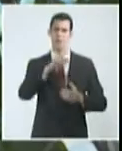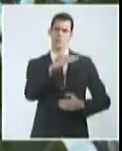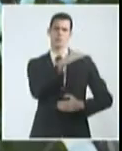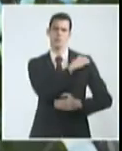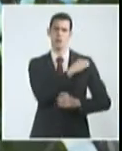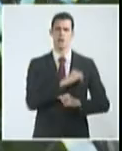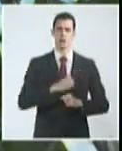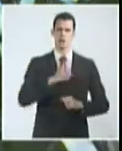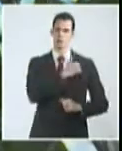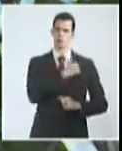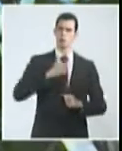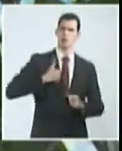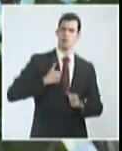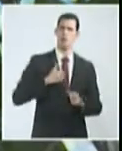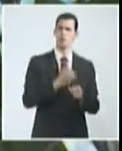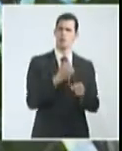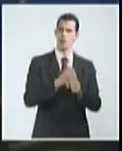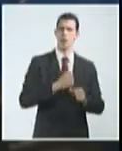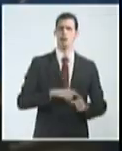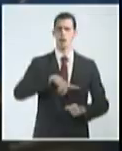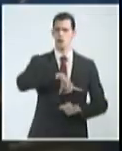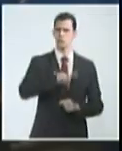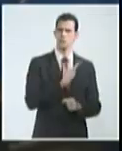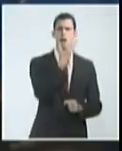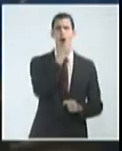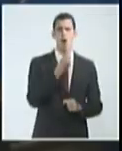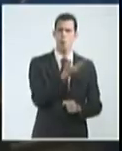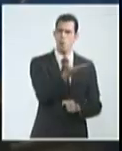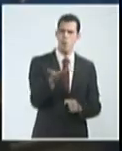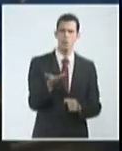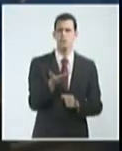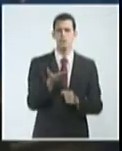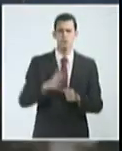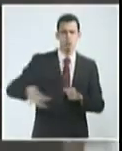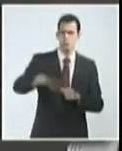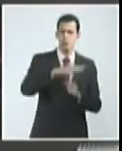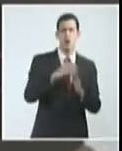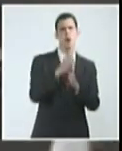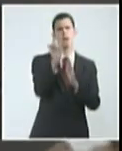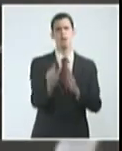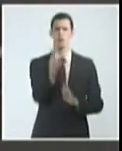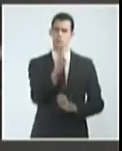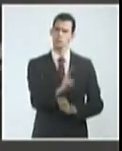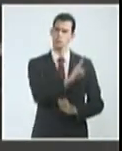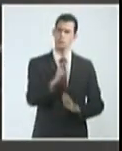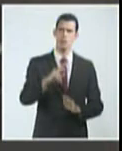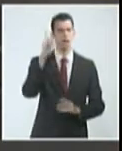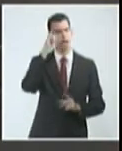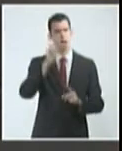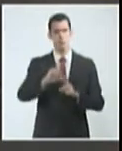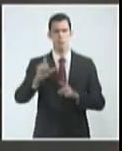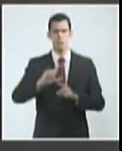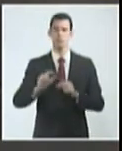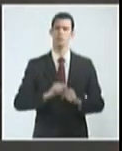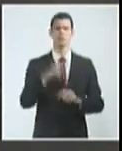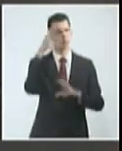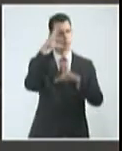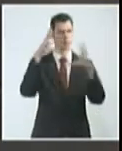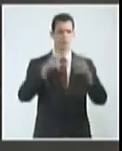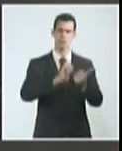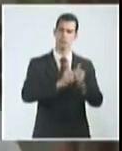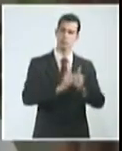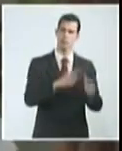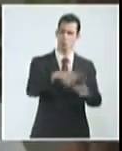cuenta propia, artistas, jóvenes, líderes comunitarios y religiosos, campesinos, científicos, deportistas, y también con personas